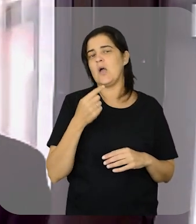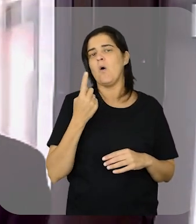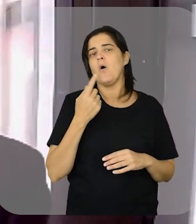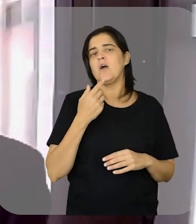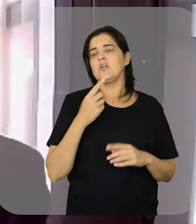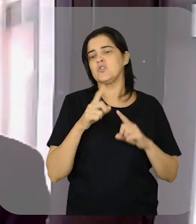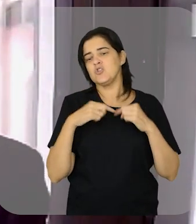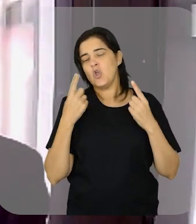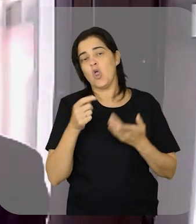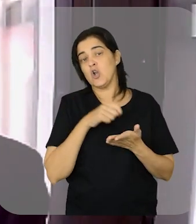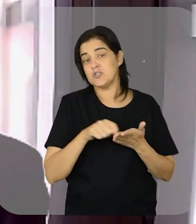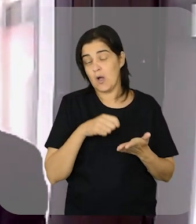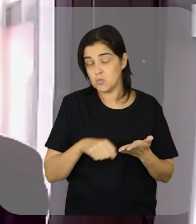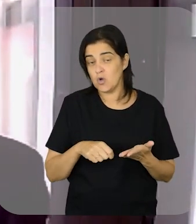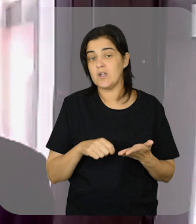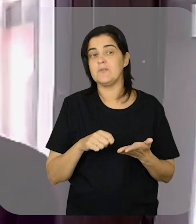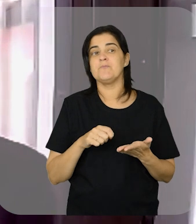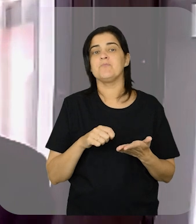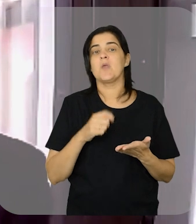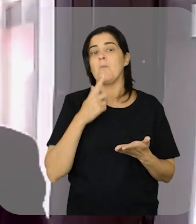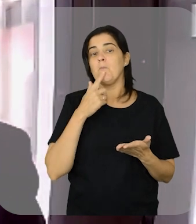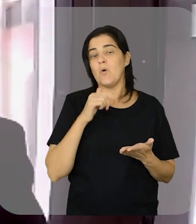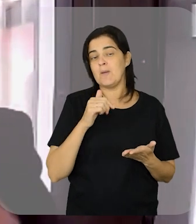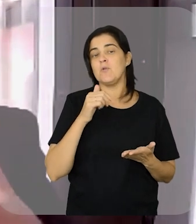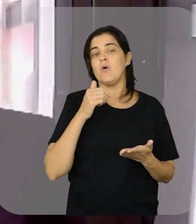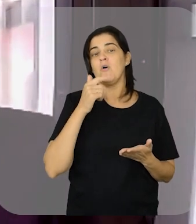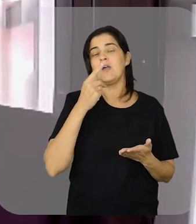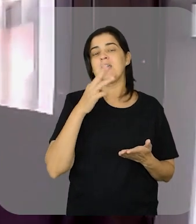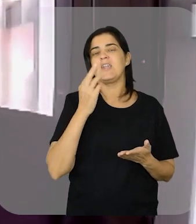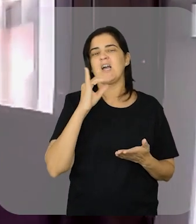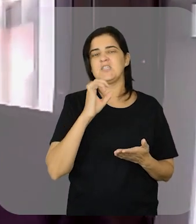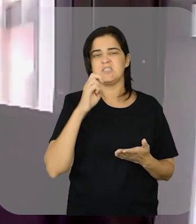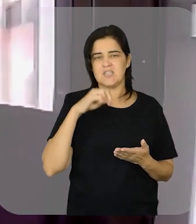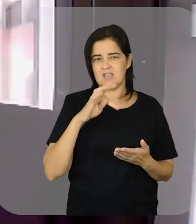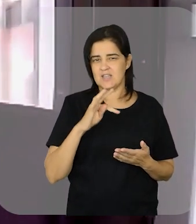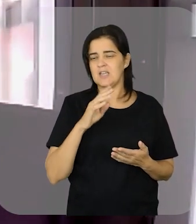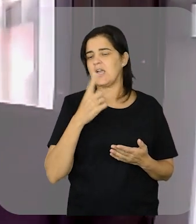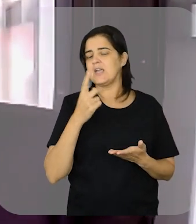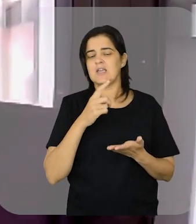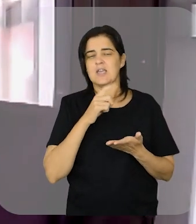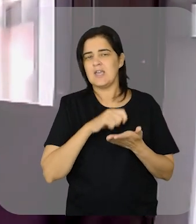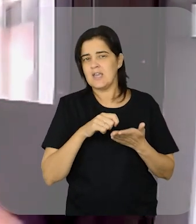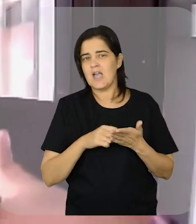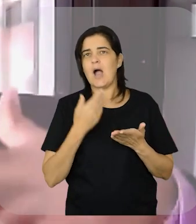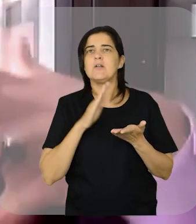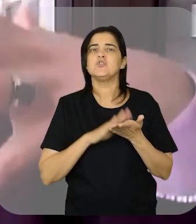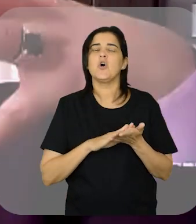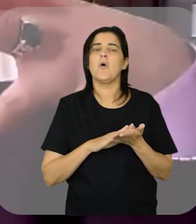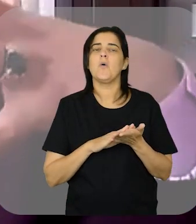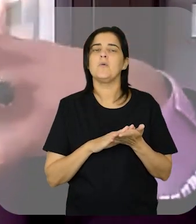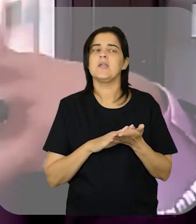como dicen todos los autores que tienen que ver, como por ejemplo Krashen, que habla no sé si sabían que Krashen habla de lo que se